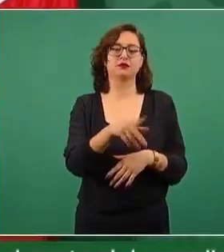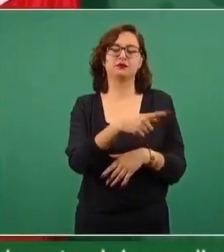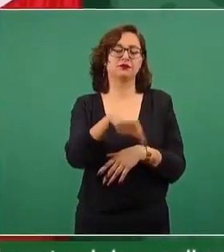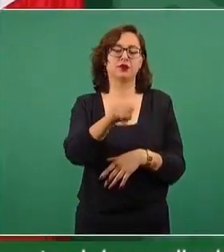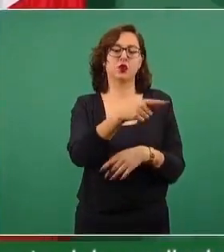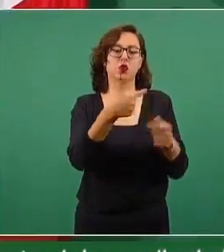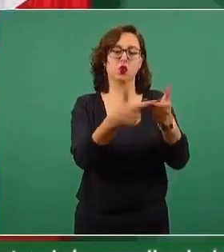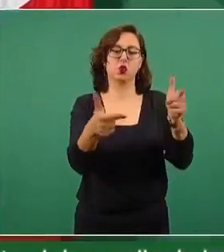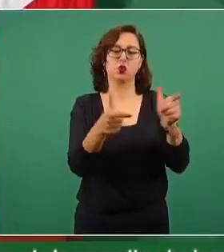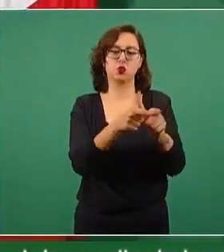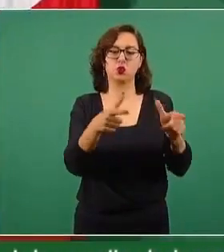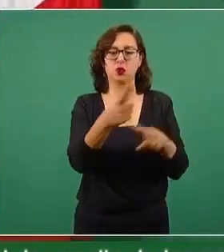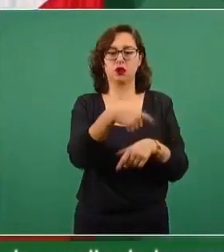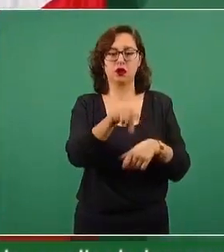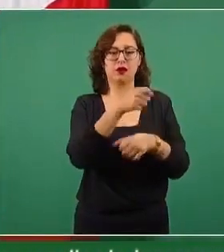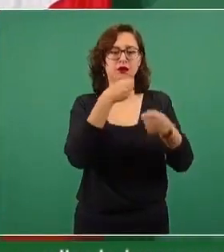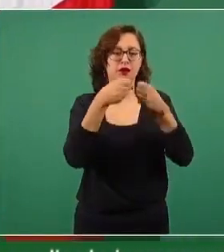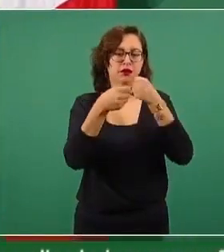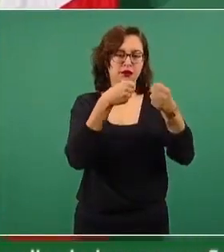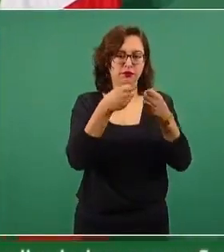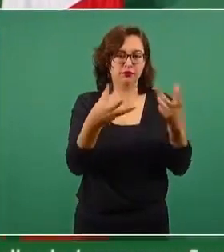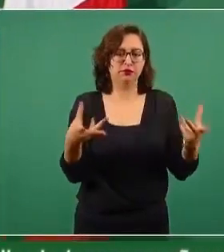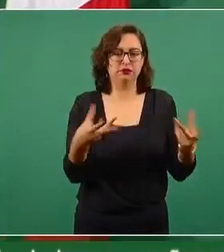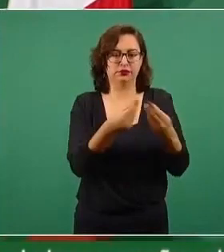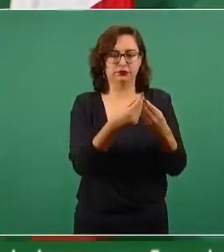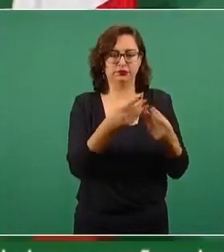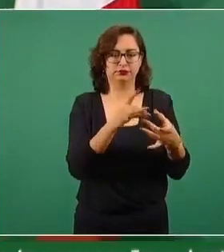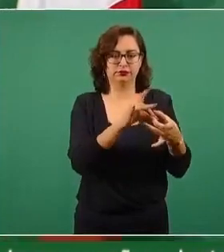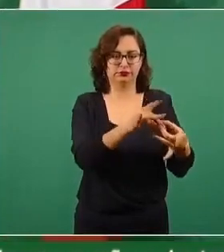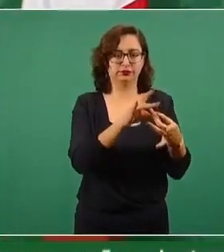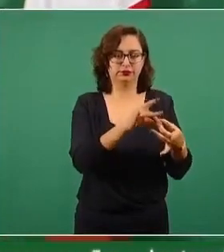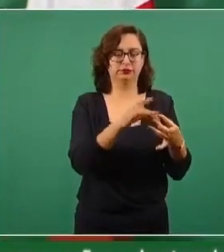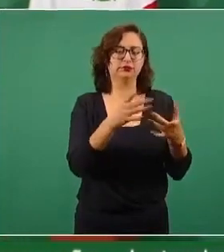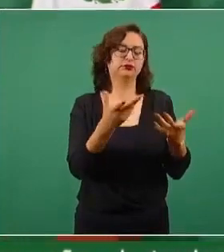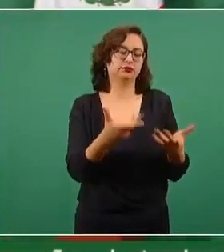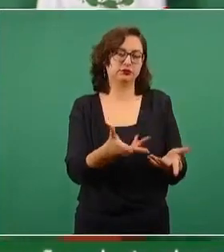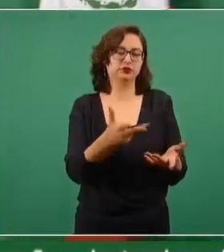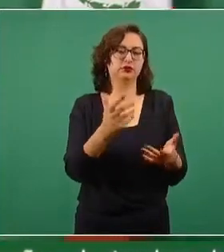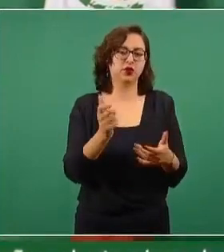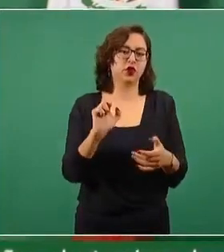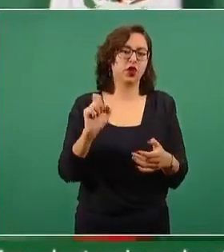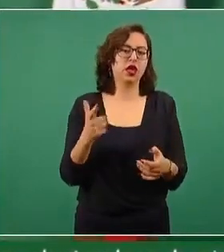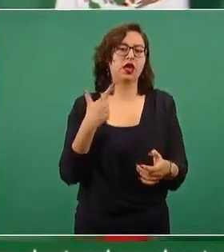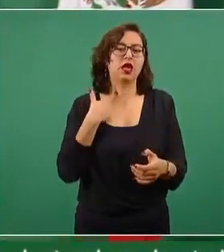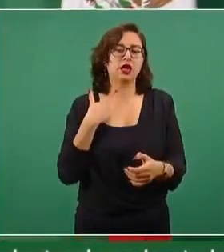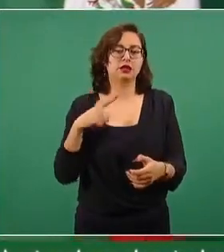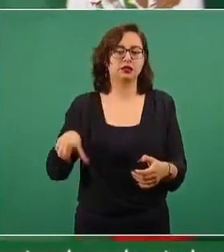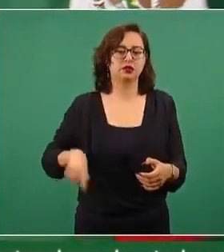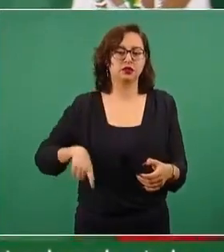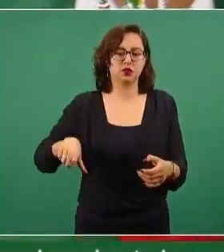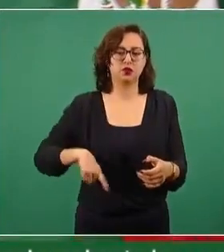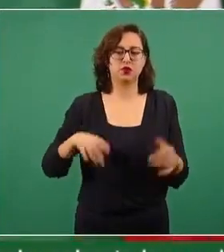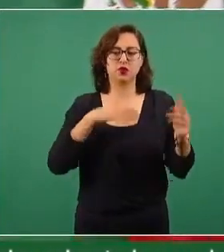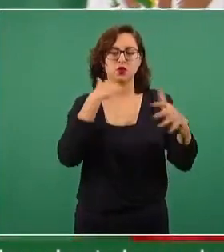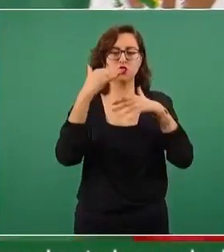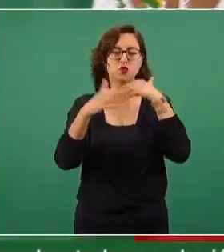De intelectuales, de periodistas vinculados al régimen corrupto, porque ellos se beneficiaban de la